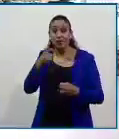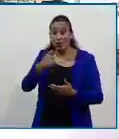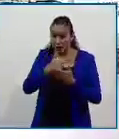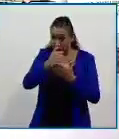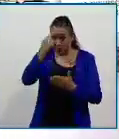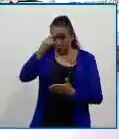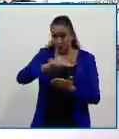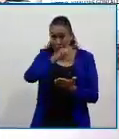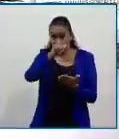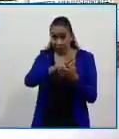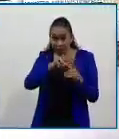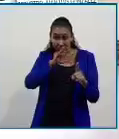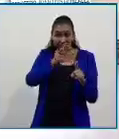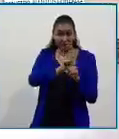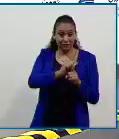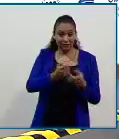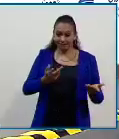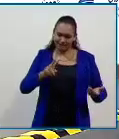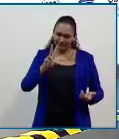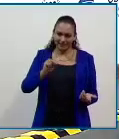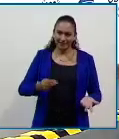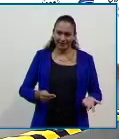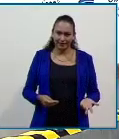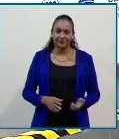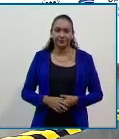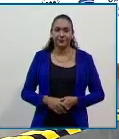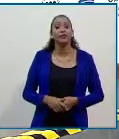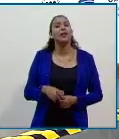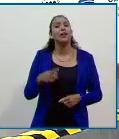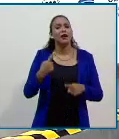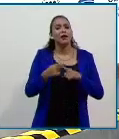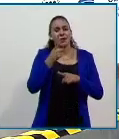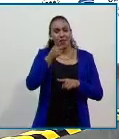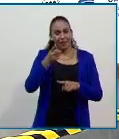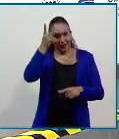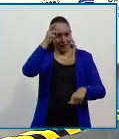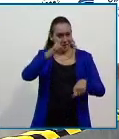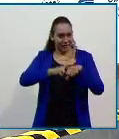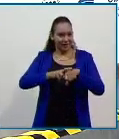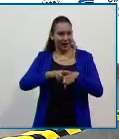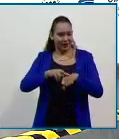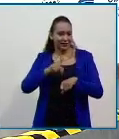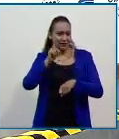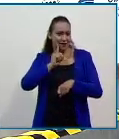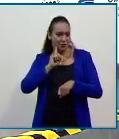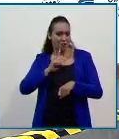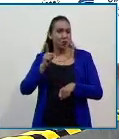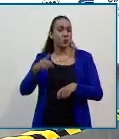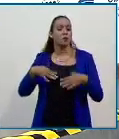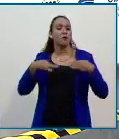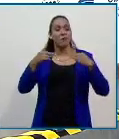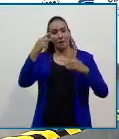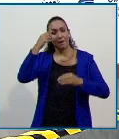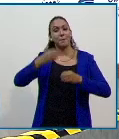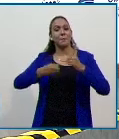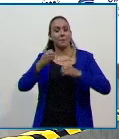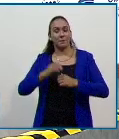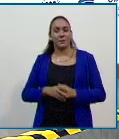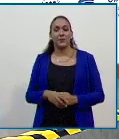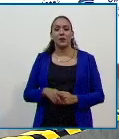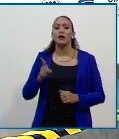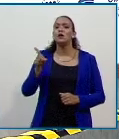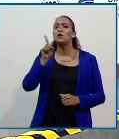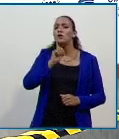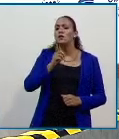la democratización del Poder Judicial. Así lo señaló la directora ejecutiva de la Fundación para la Justicia, Laurence